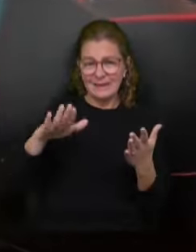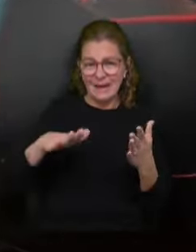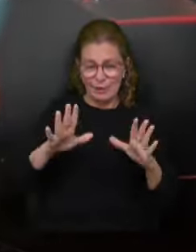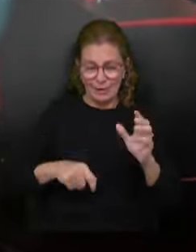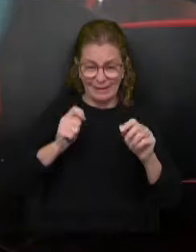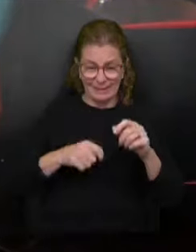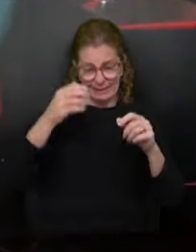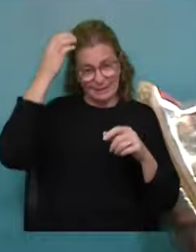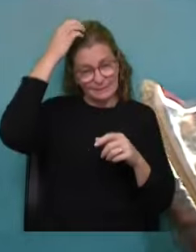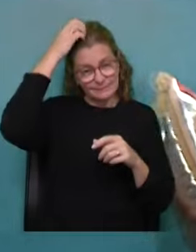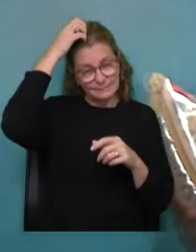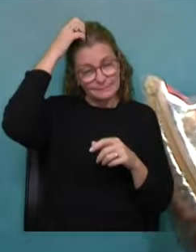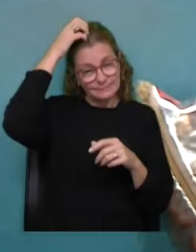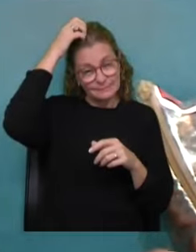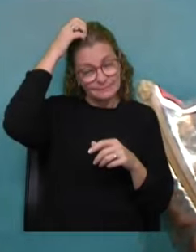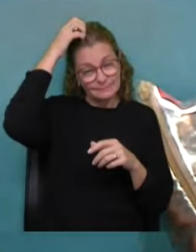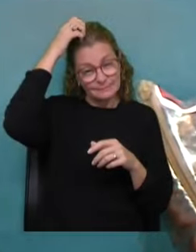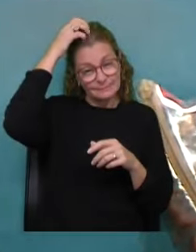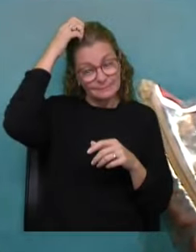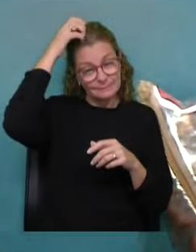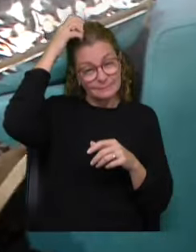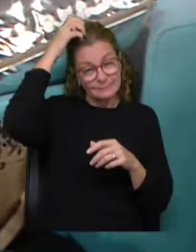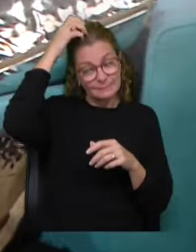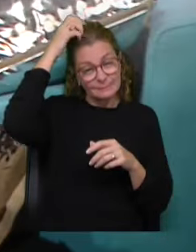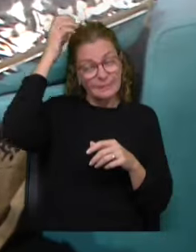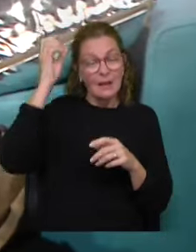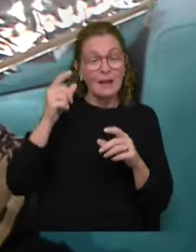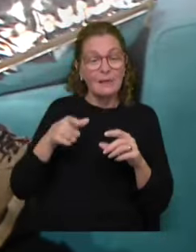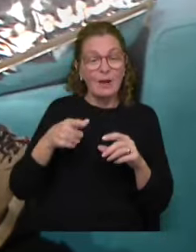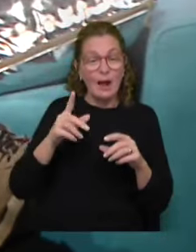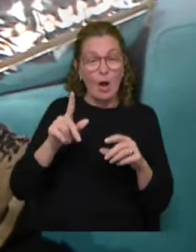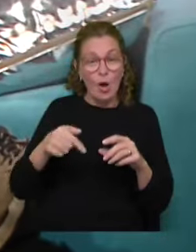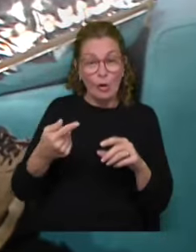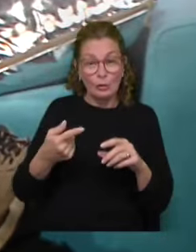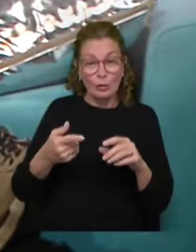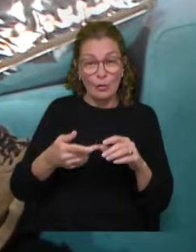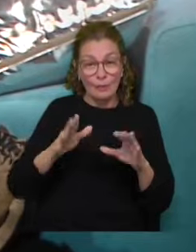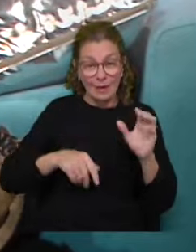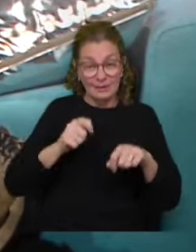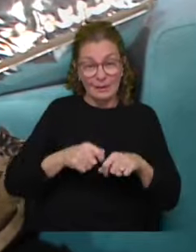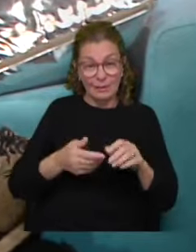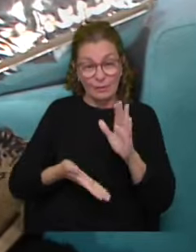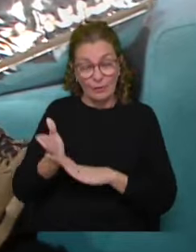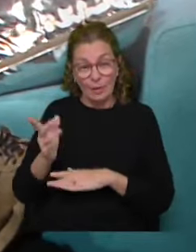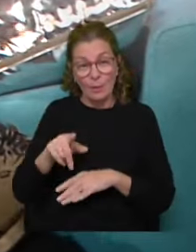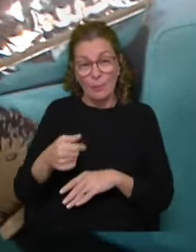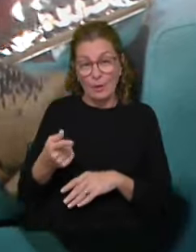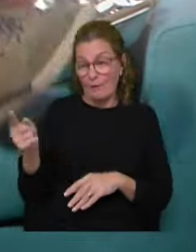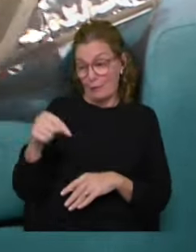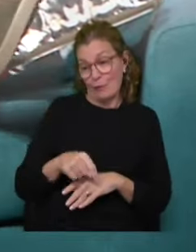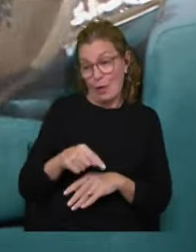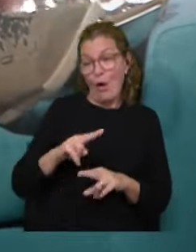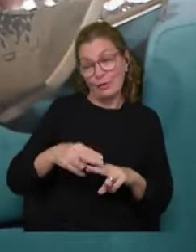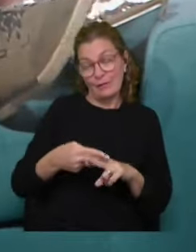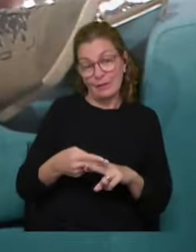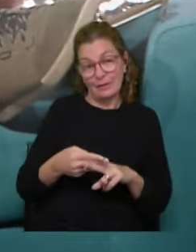Sí, en realidad teníamos otro batero. Se nos fue. Y que se nos fue. El Manolo. que hoy en día está con nosotros de nuevo. Pero entonces